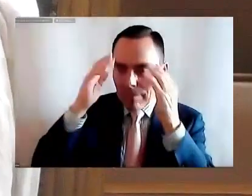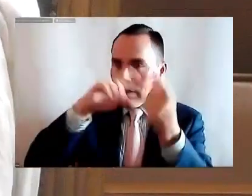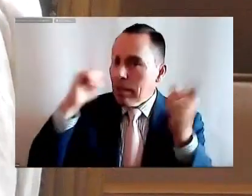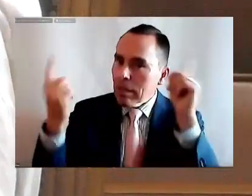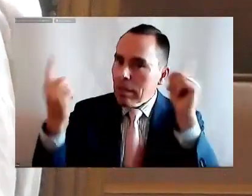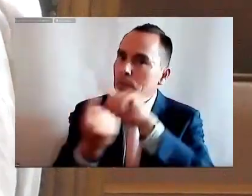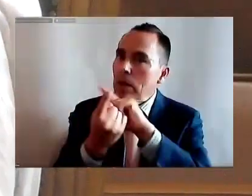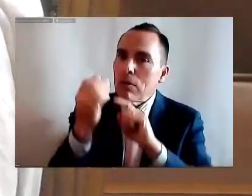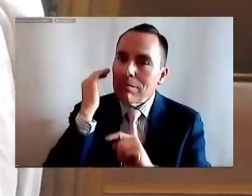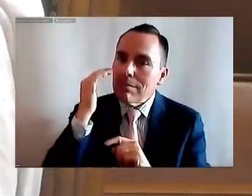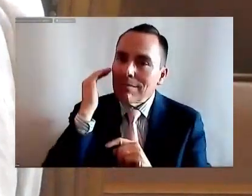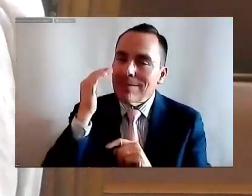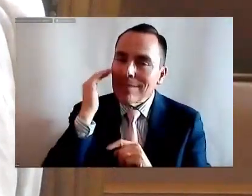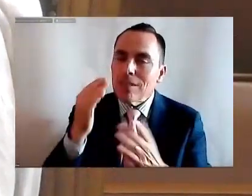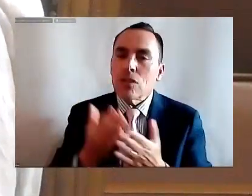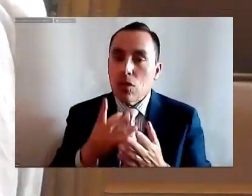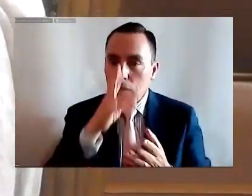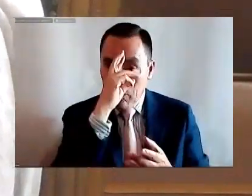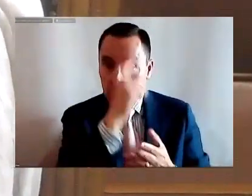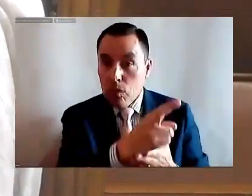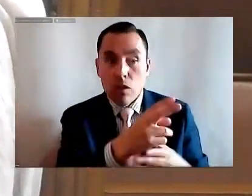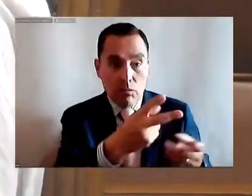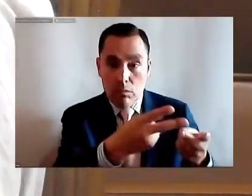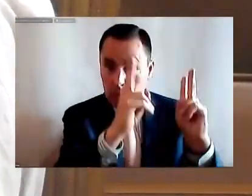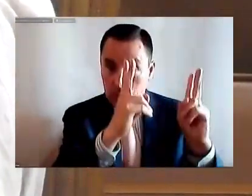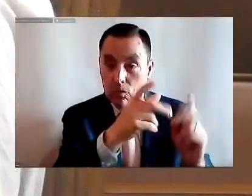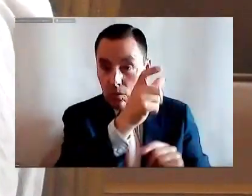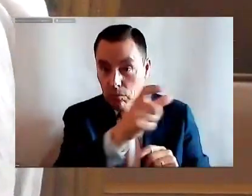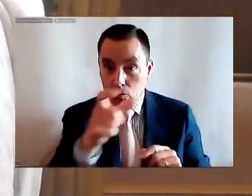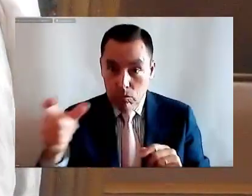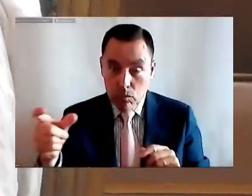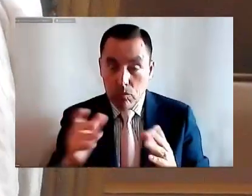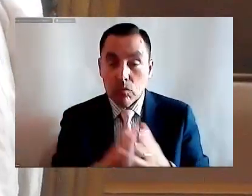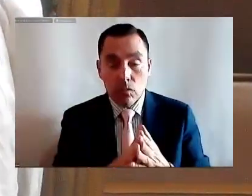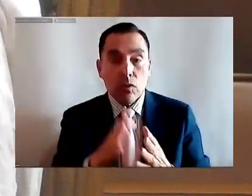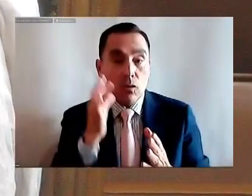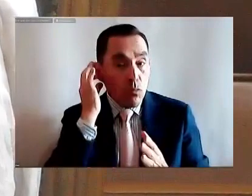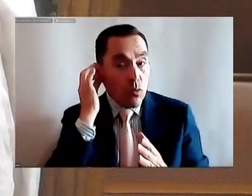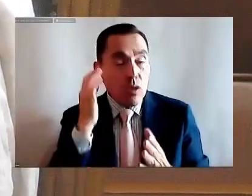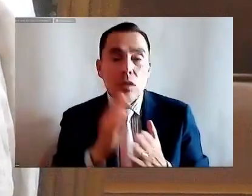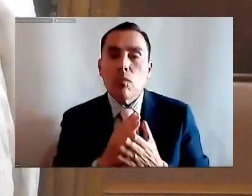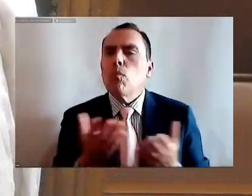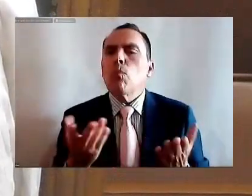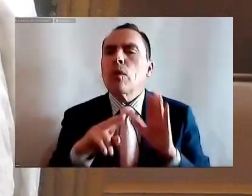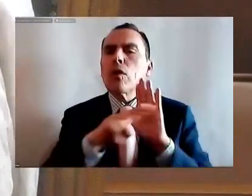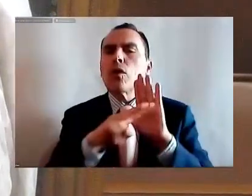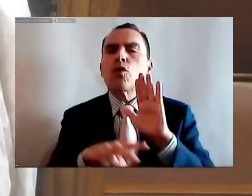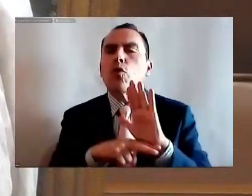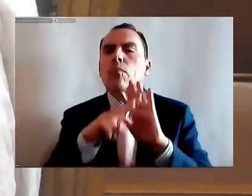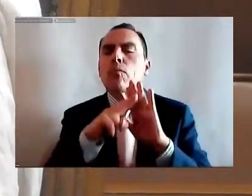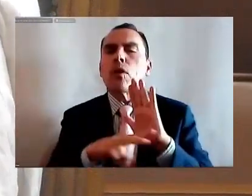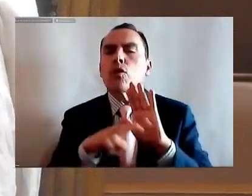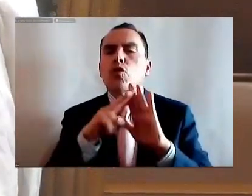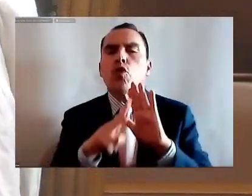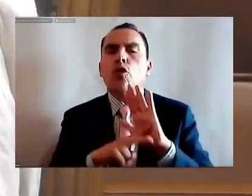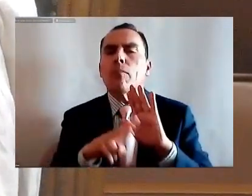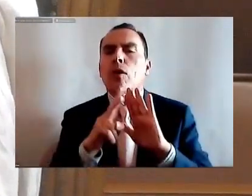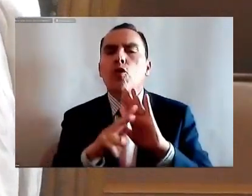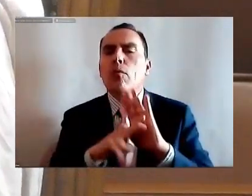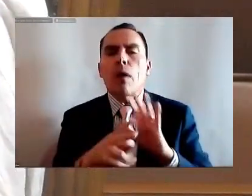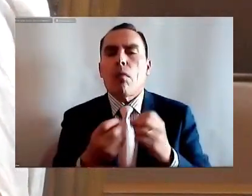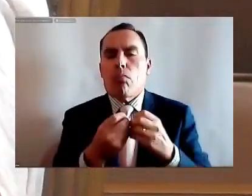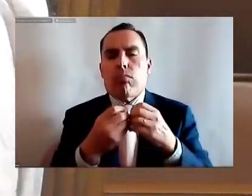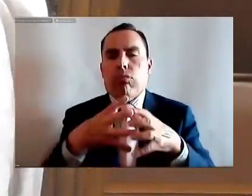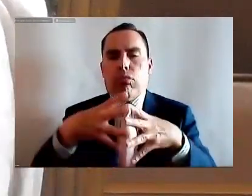sea, de respetar los derechos de las personas, en este caso las mujeres. Porque con muchas normas no vamos a llegar, con muchas normas, si no hay ese